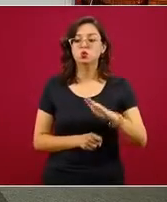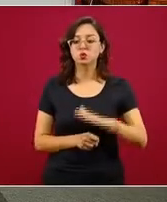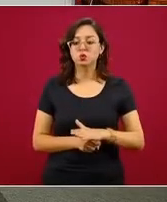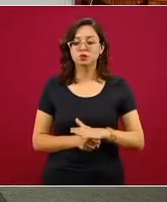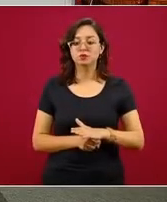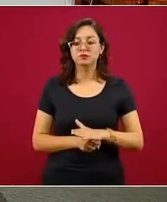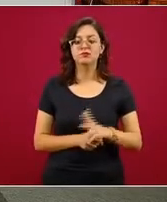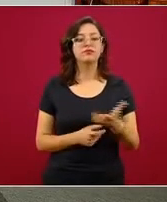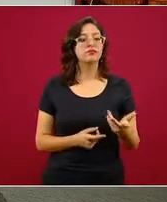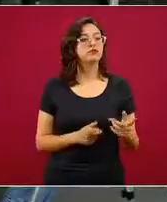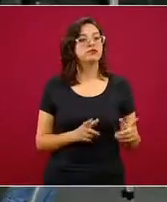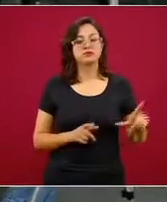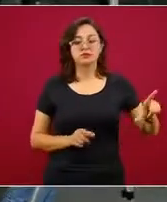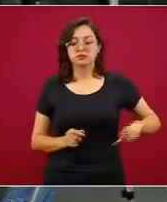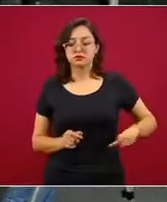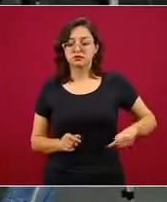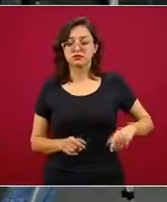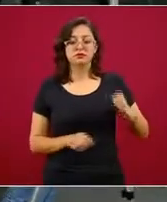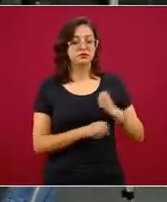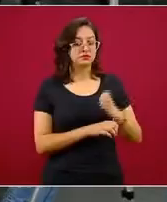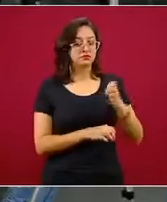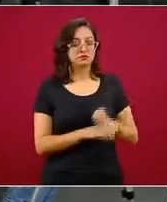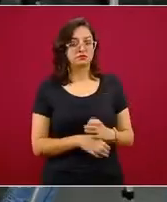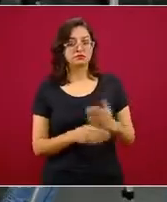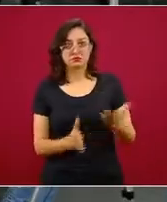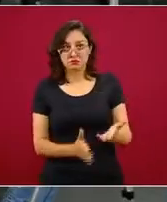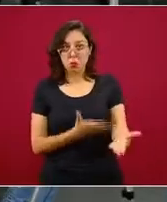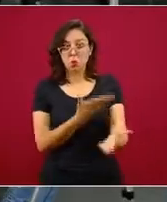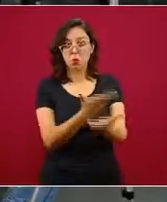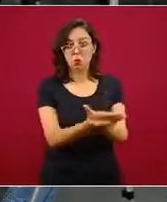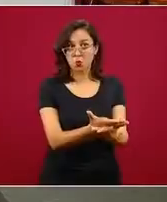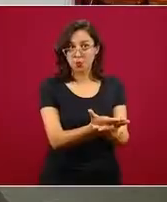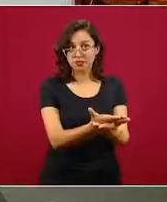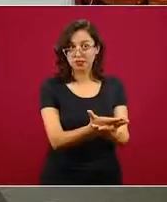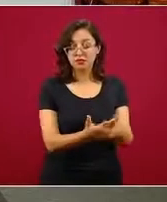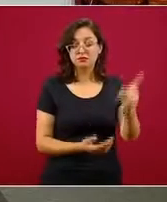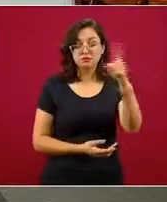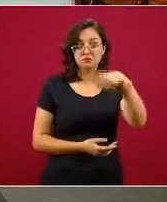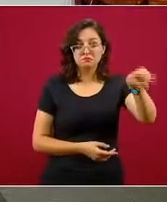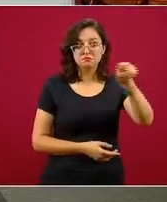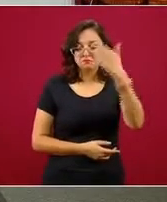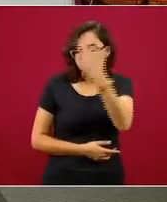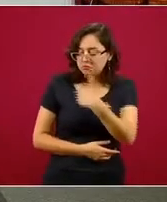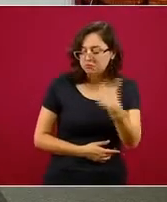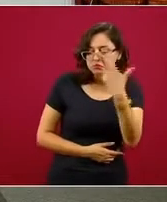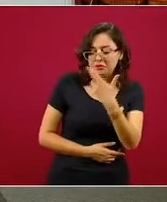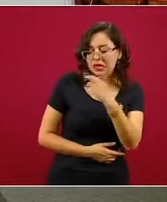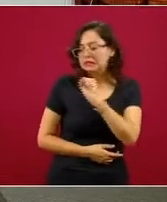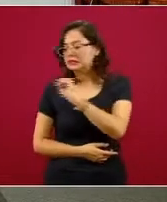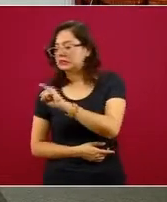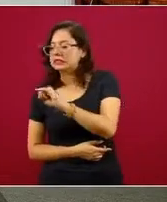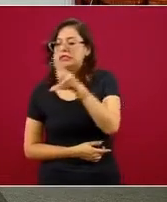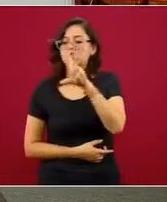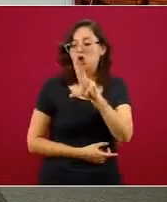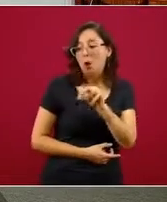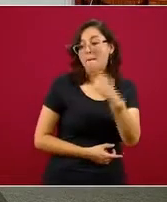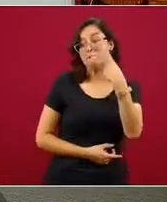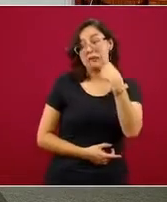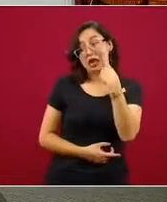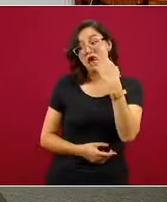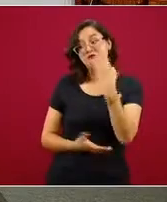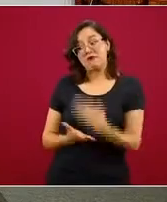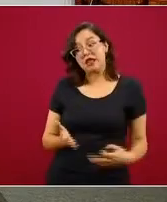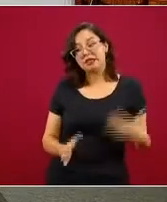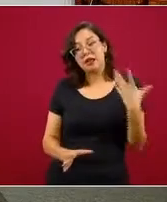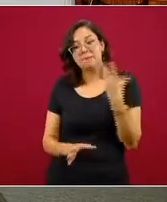a que en los gobiernos estatales se revise la información y haya una réplica de falta considerar esto, falta considerar